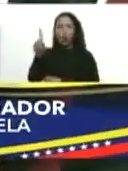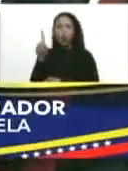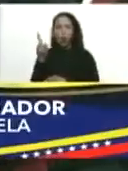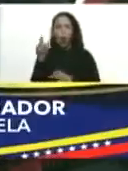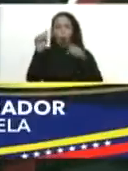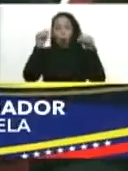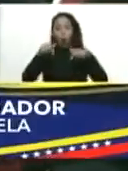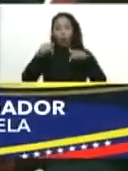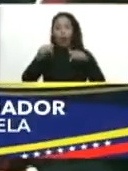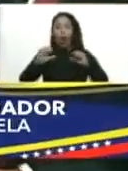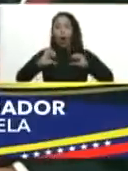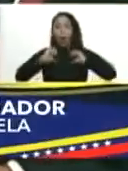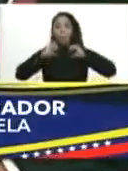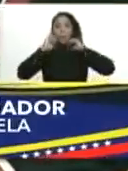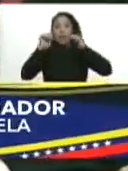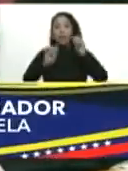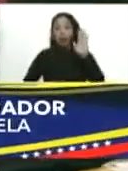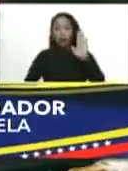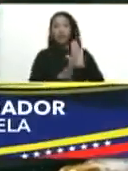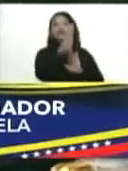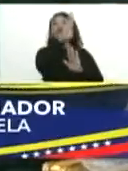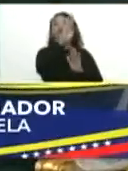apenas está despuntando,